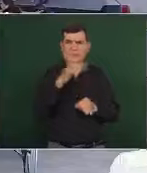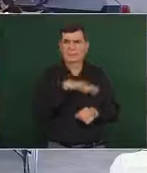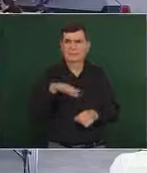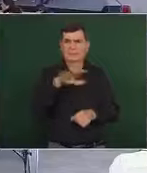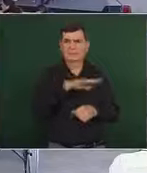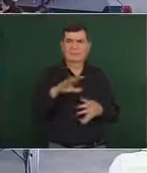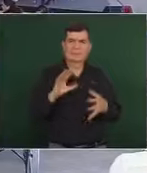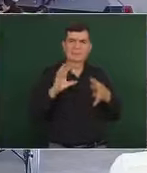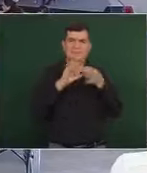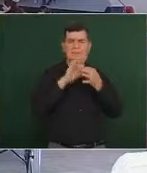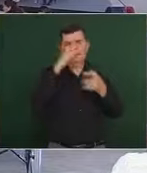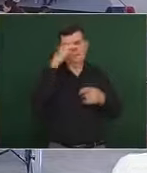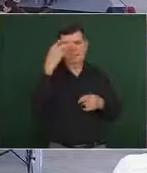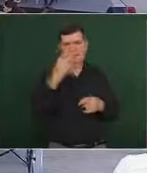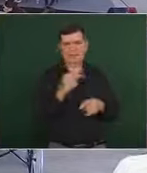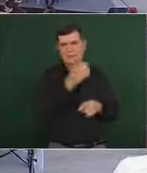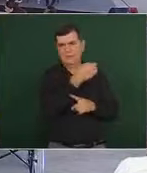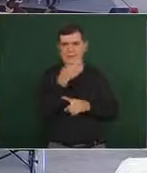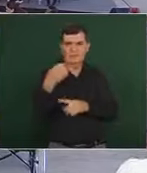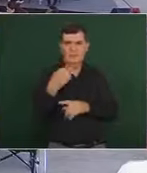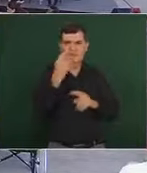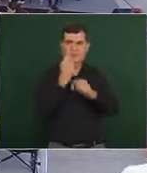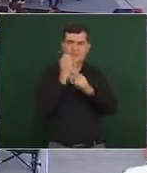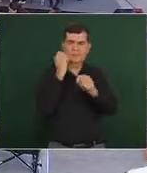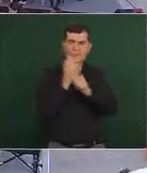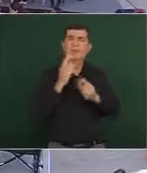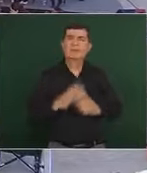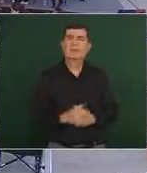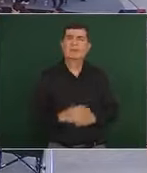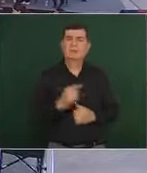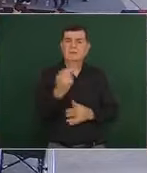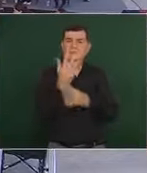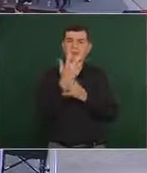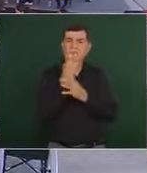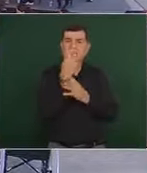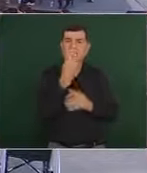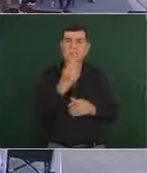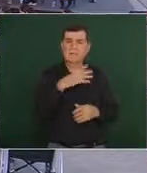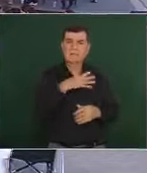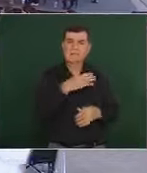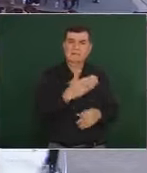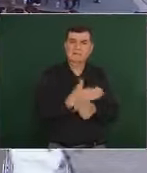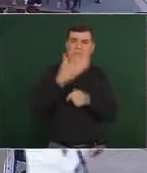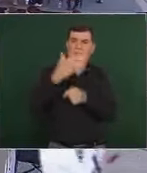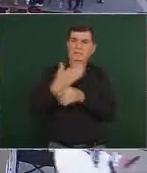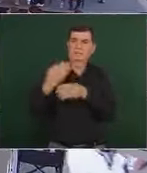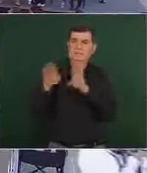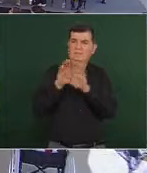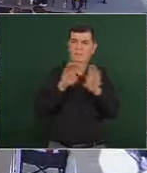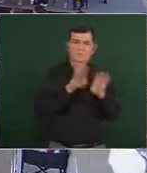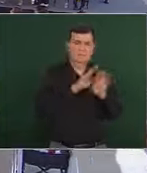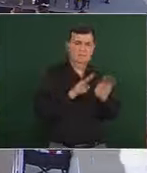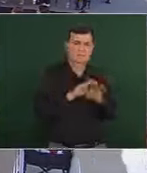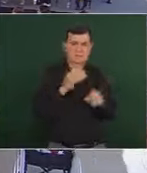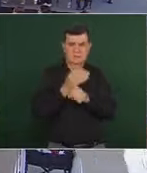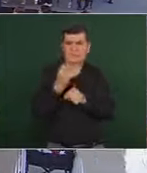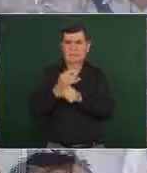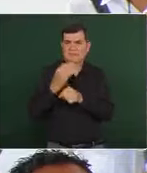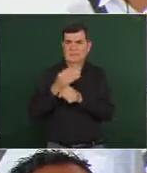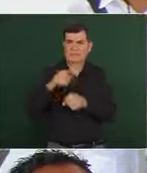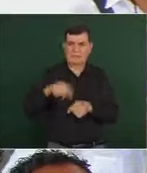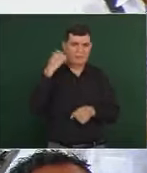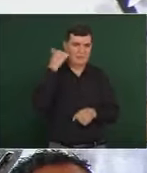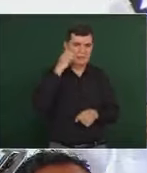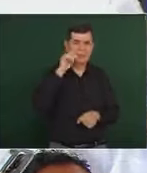de la Alianza Mexicana de Organización de Transportistas, que dicen que tienen bloqueados muchos puntos en el país en este momento y aquí en